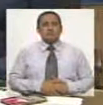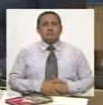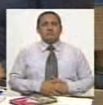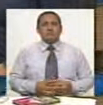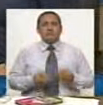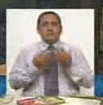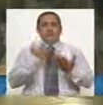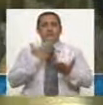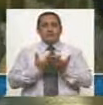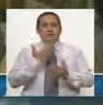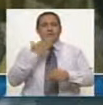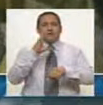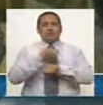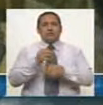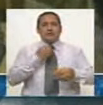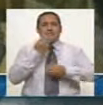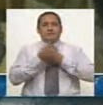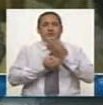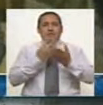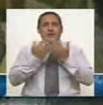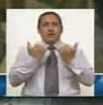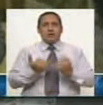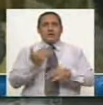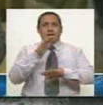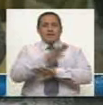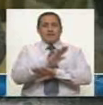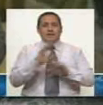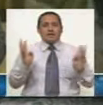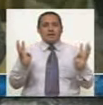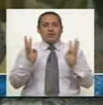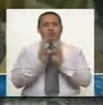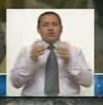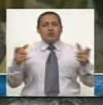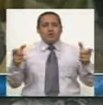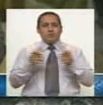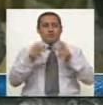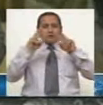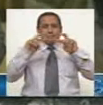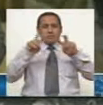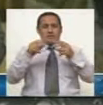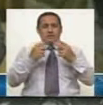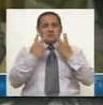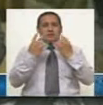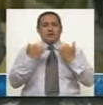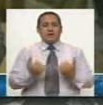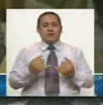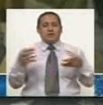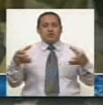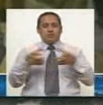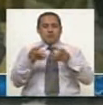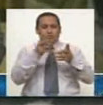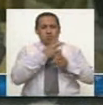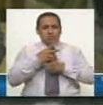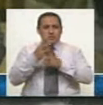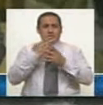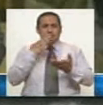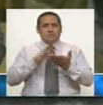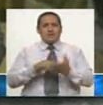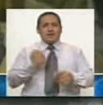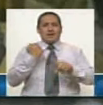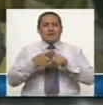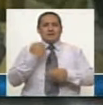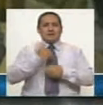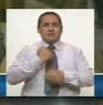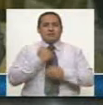Señor Josefina, muy buenas noches. Informarte que en horas de la tarde sesionó la comisión investigadora que ve acerca del resguardo irregular que se brindó al